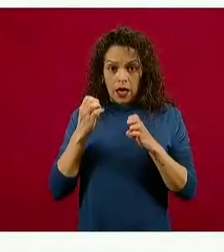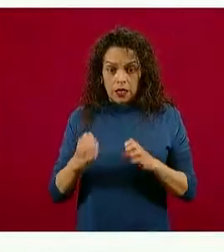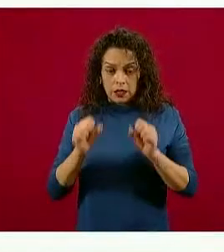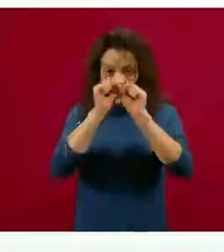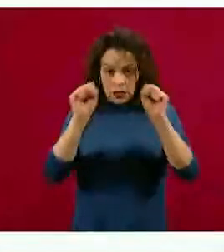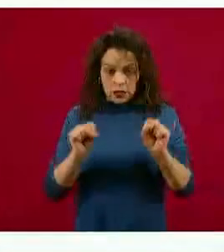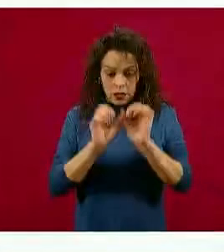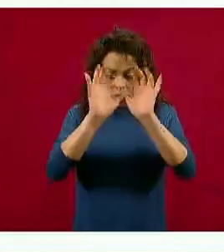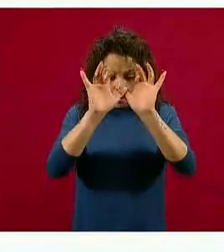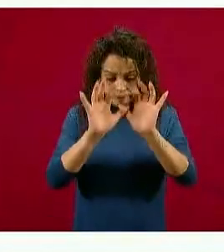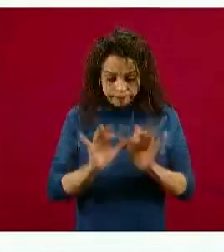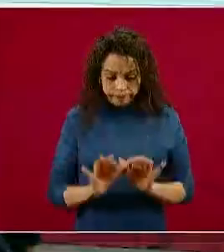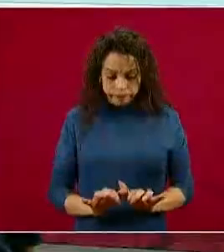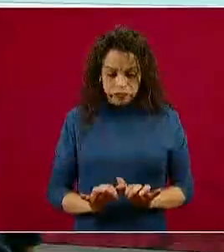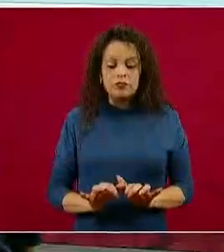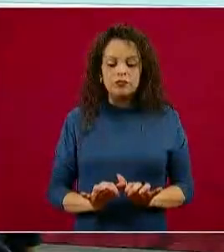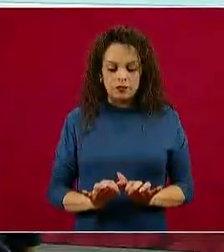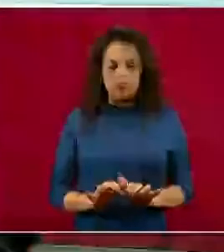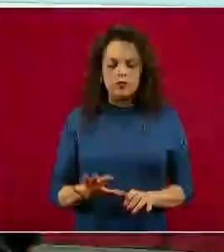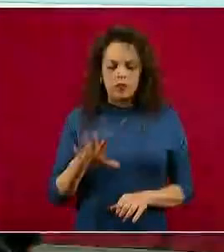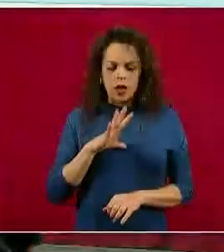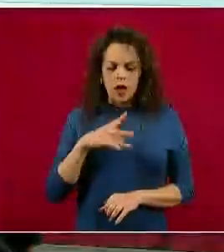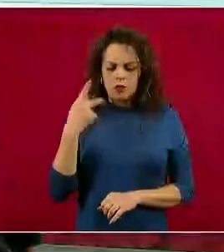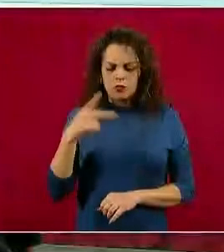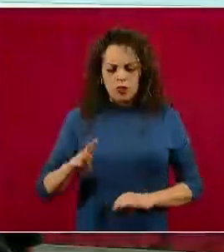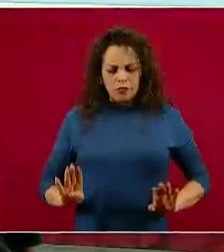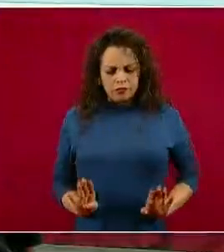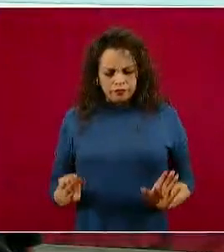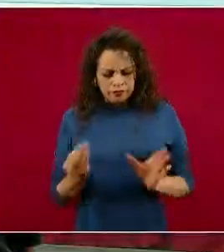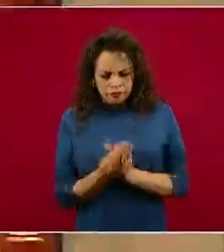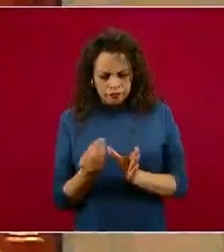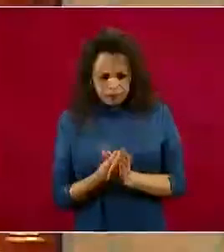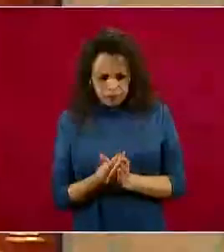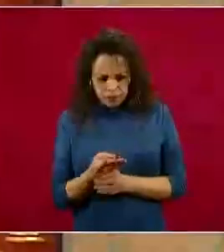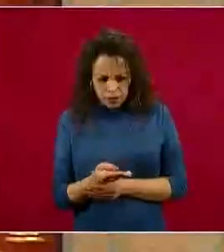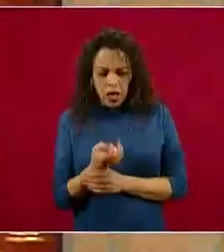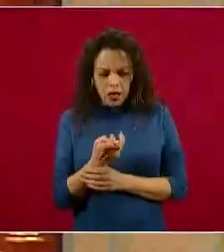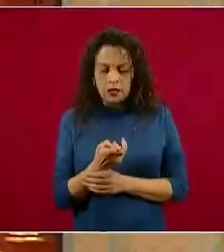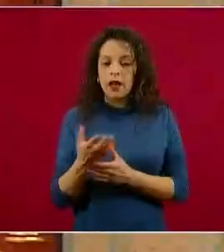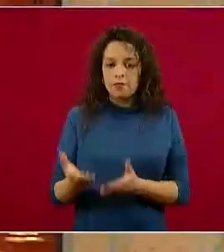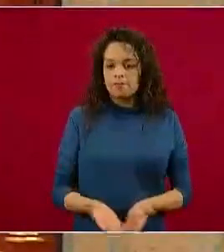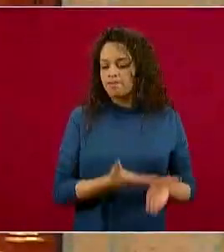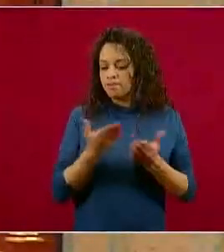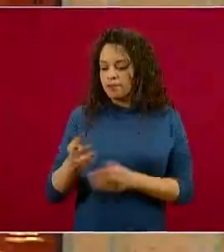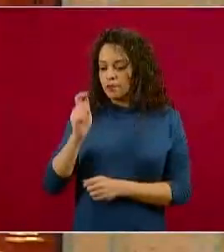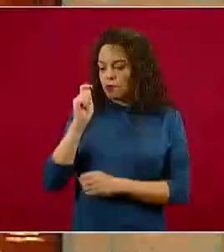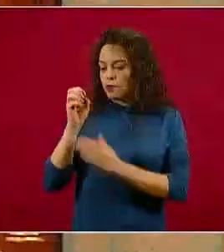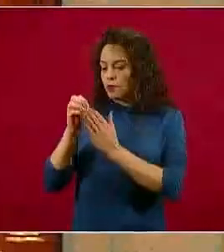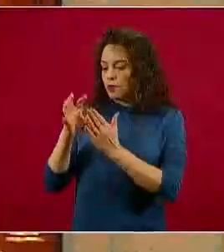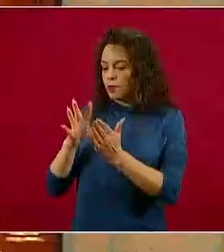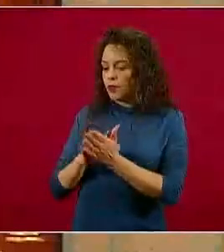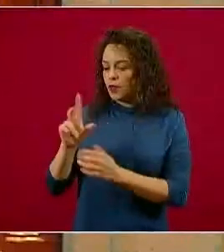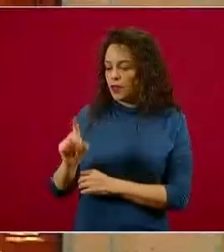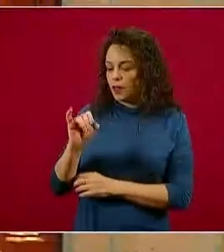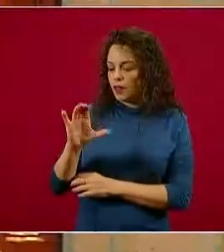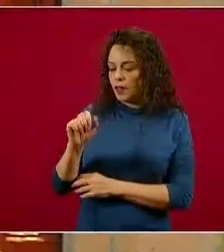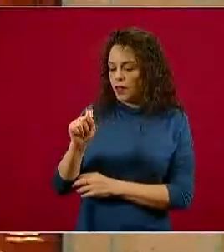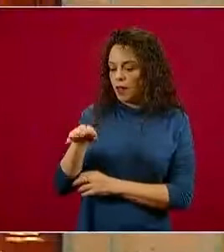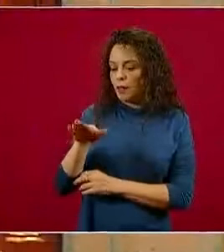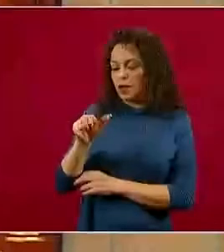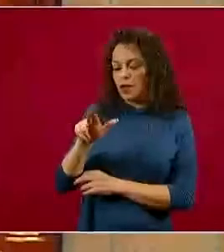sistema, se tienen todas sus características, entonces pasan al ejercicio de dictaminación. Y precisamente en el ejercicio de